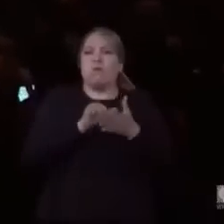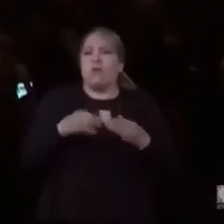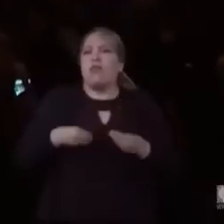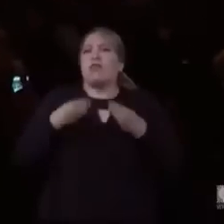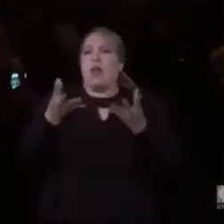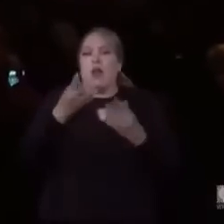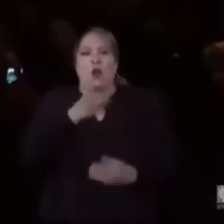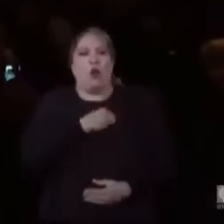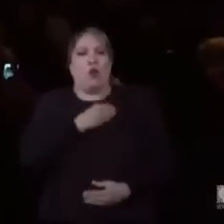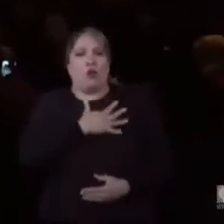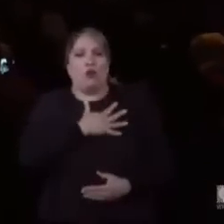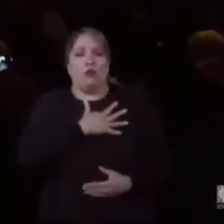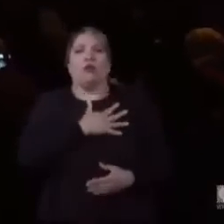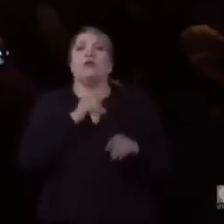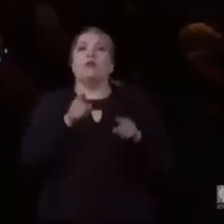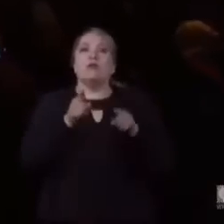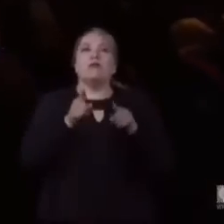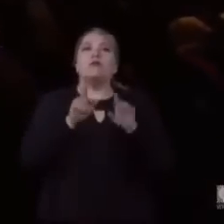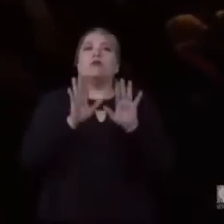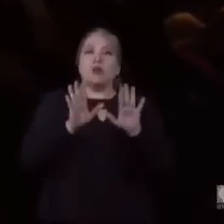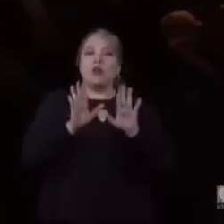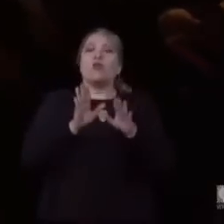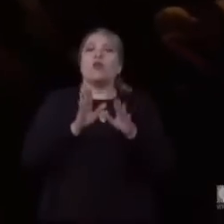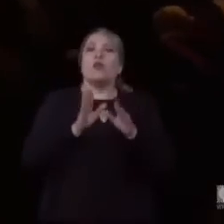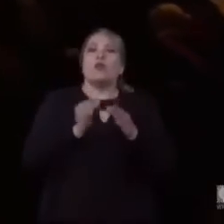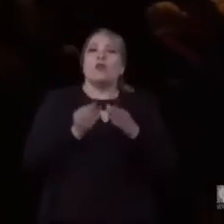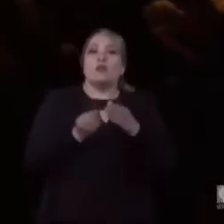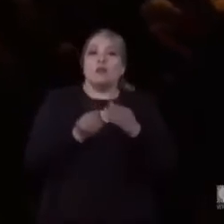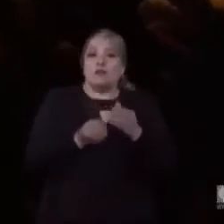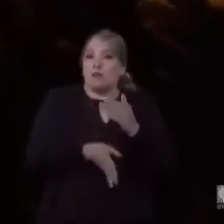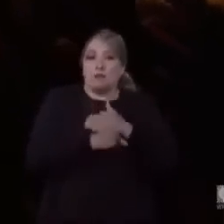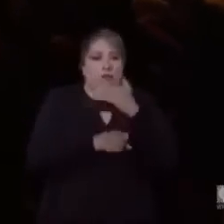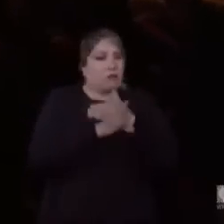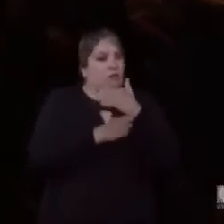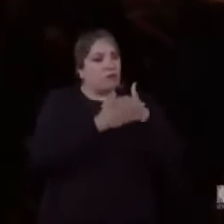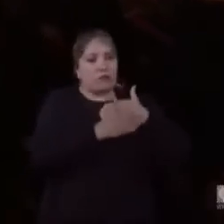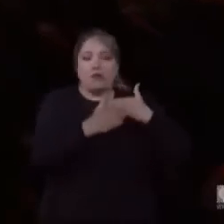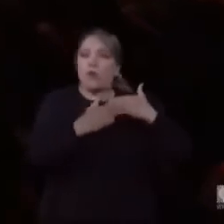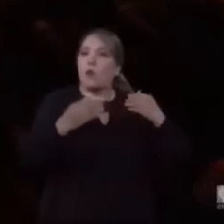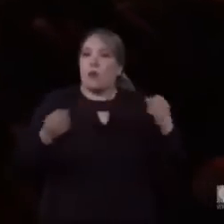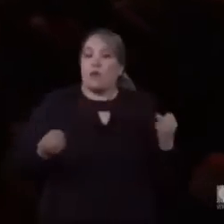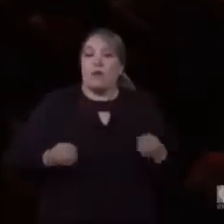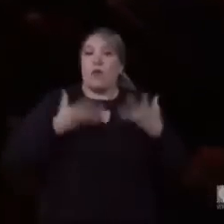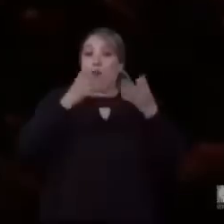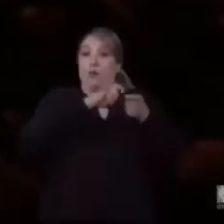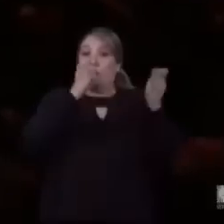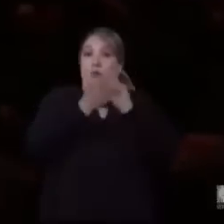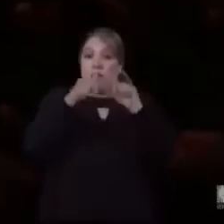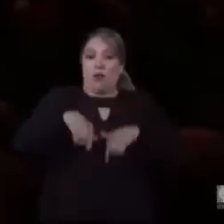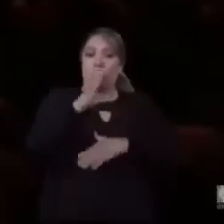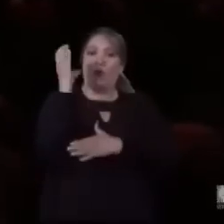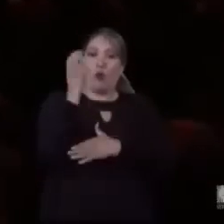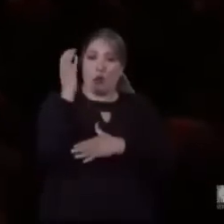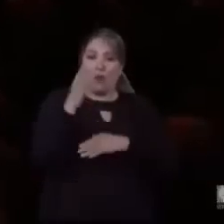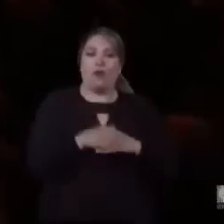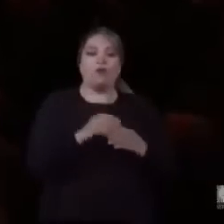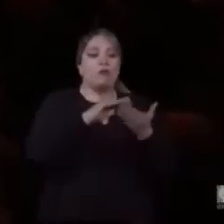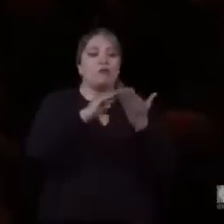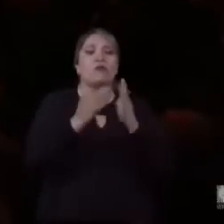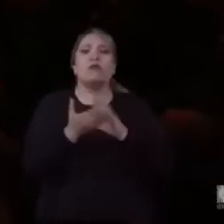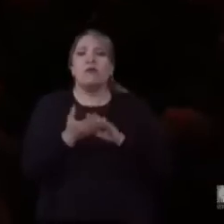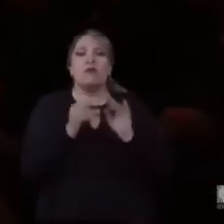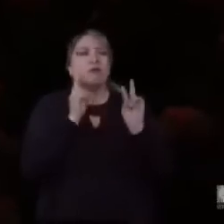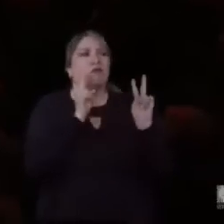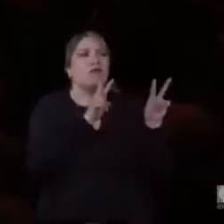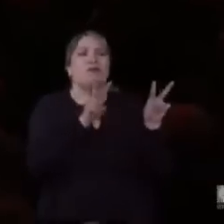les dieran una oportunidad para participar en la producción de la vida que queremos en Colombia, desde las comunidades